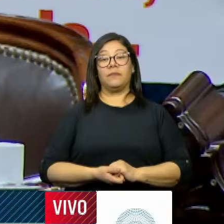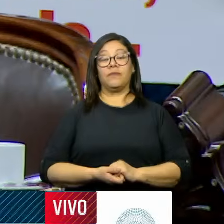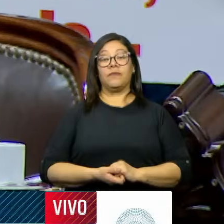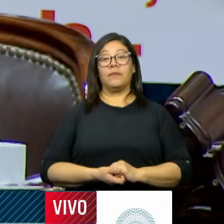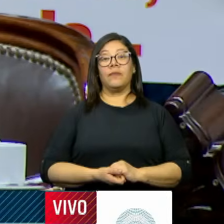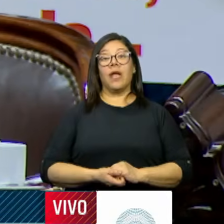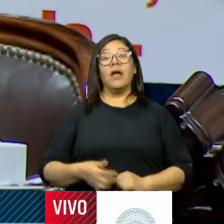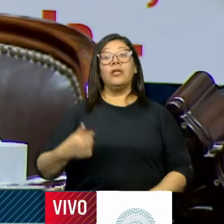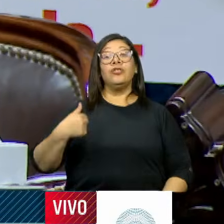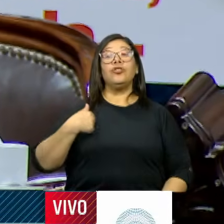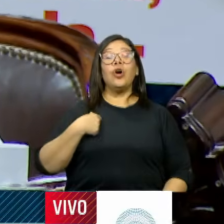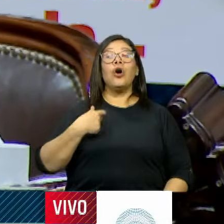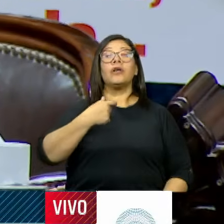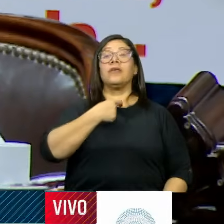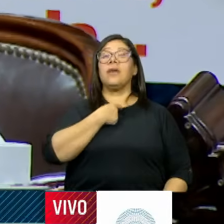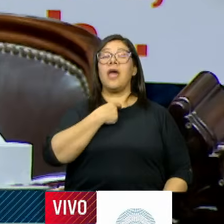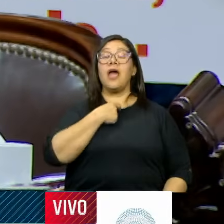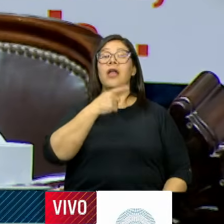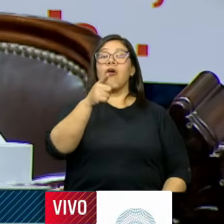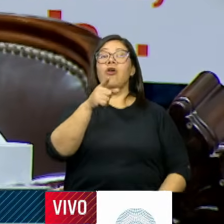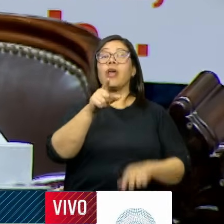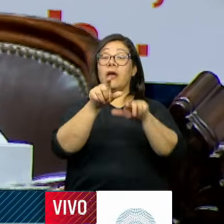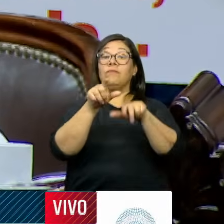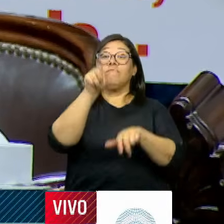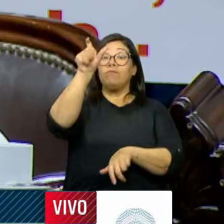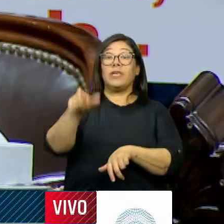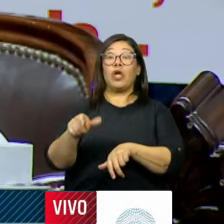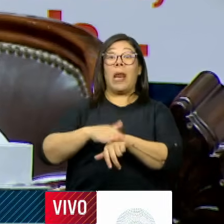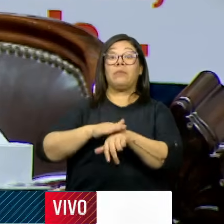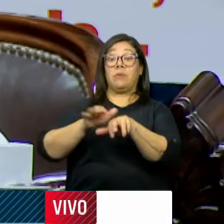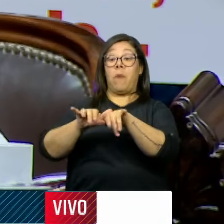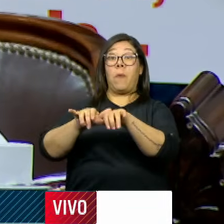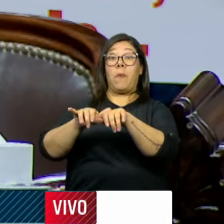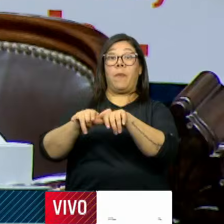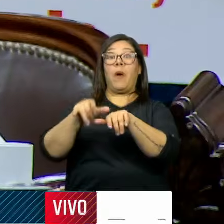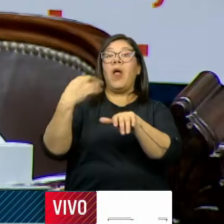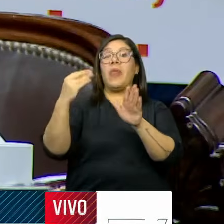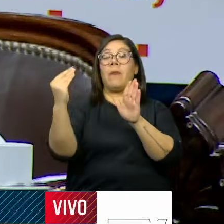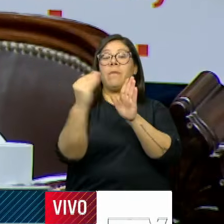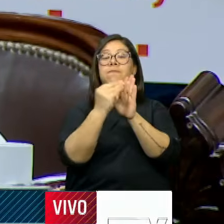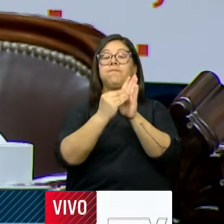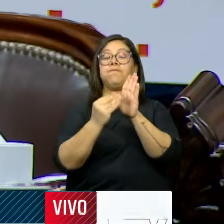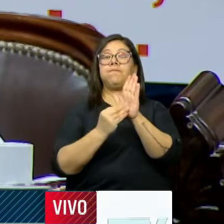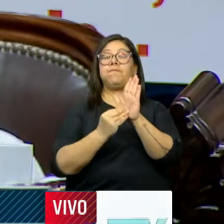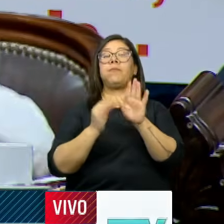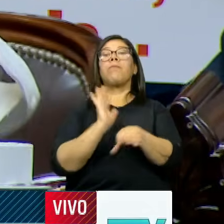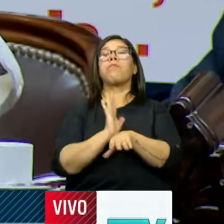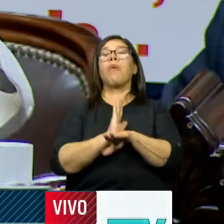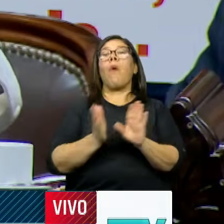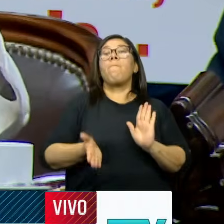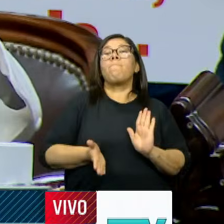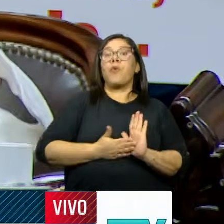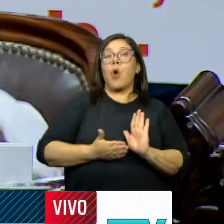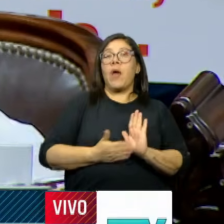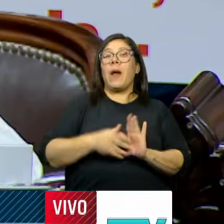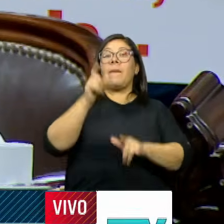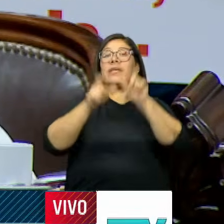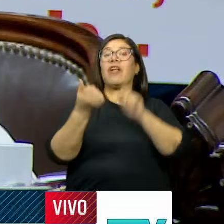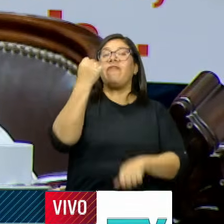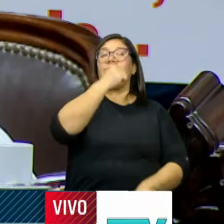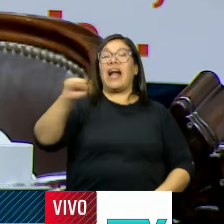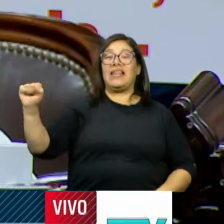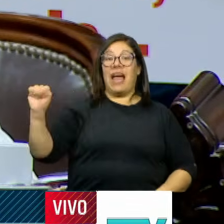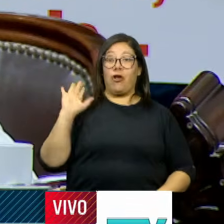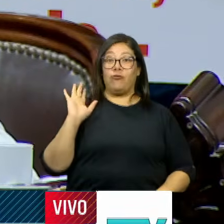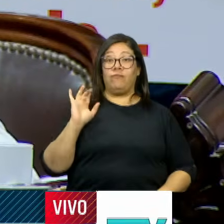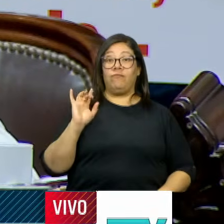Yo quisiera que conste en la versión taquigráfica las ausencias, porque más de la mitad de este recinto